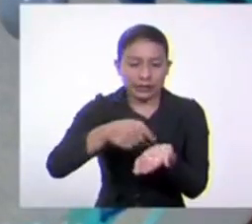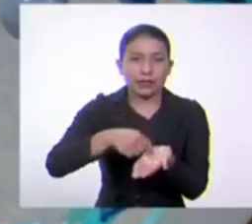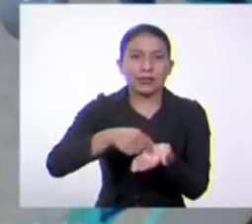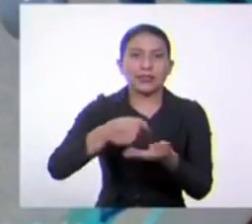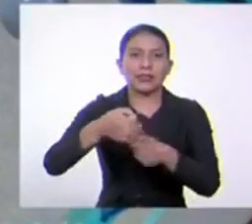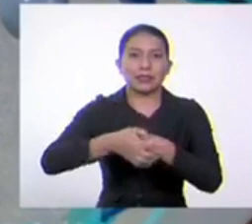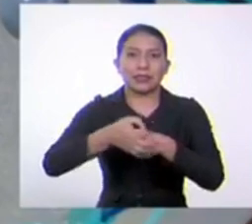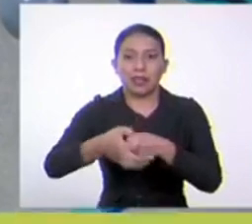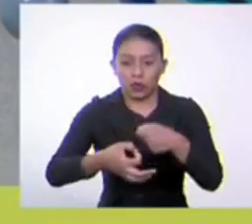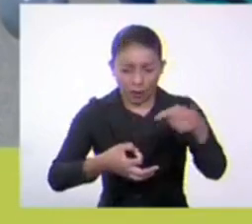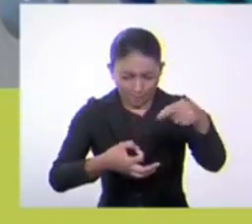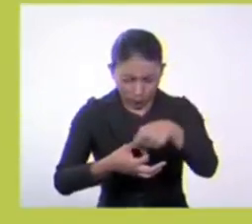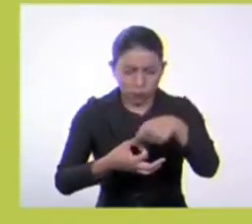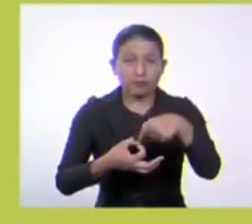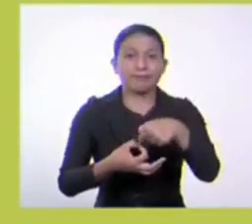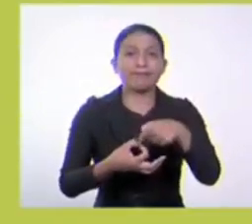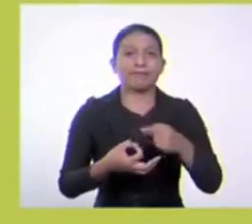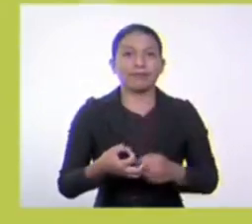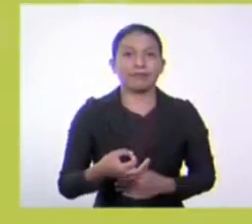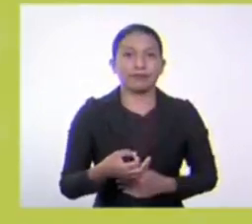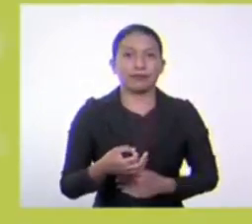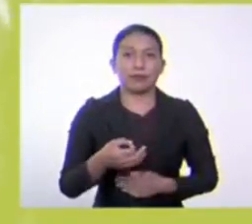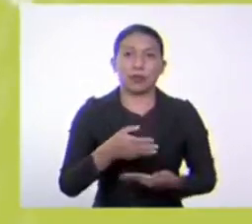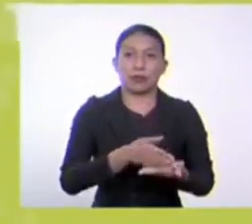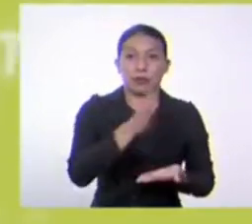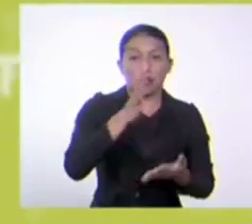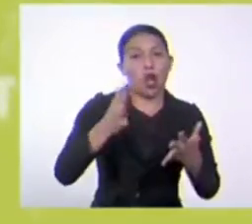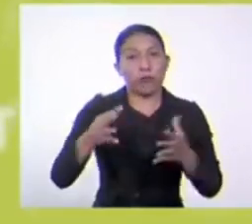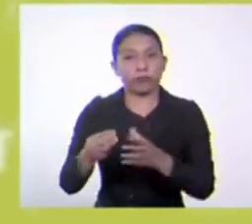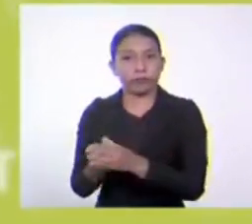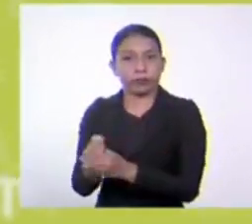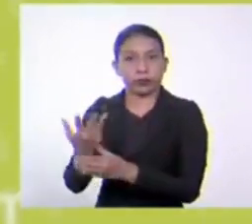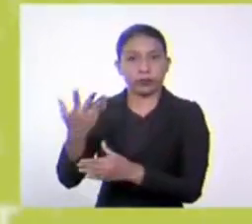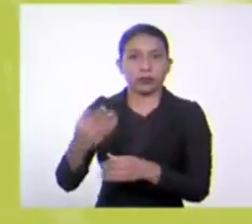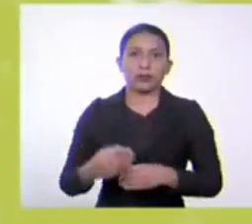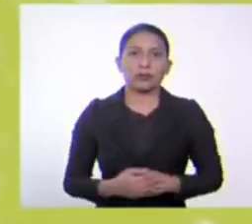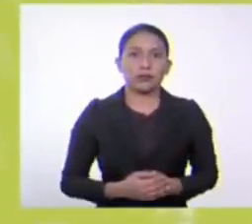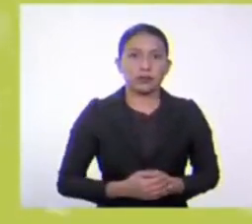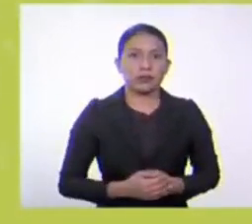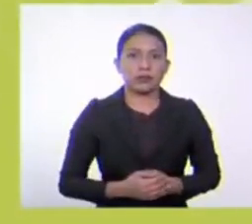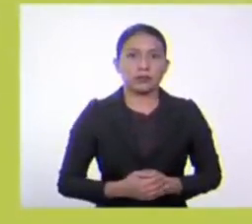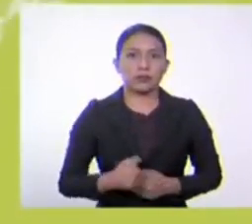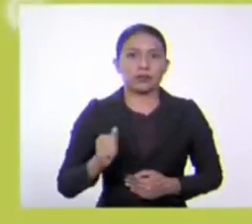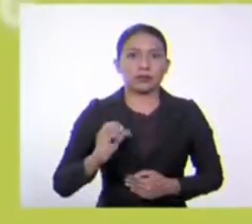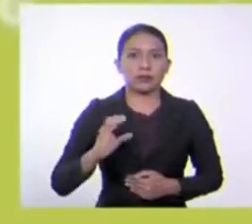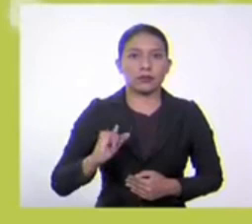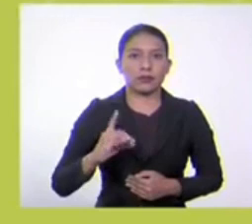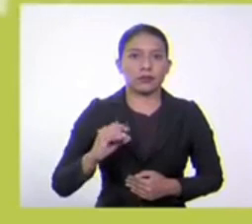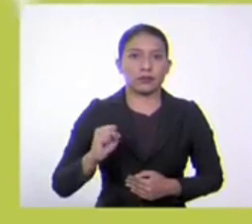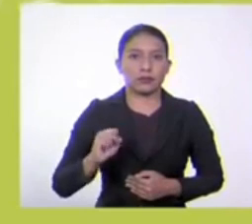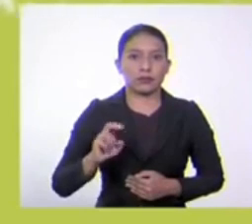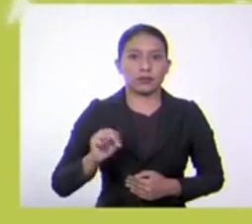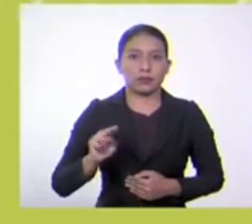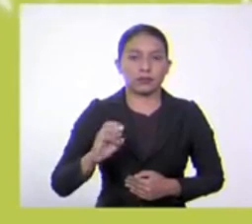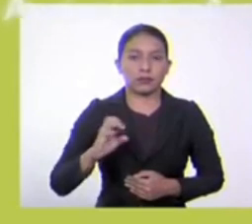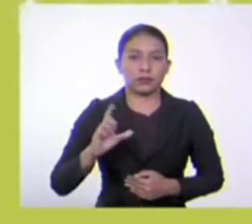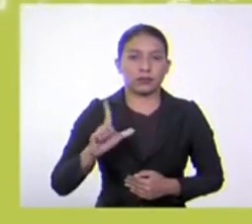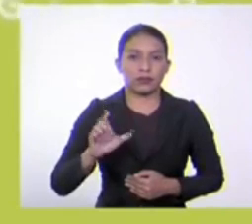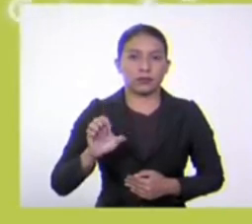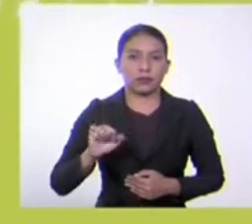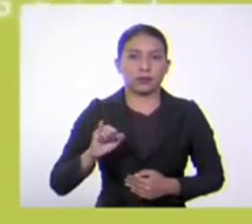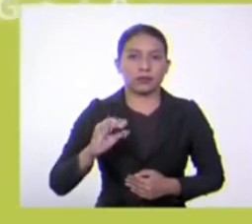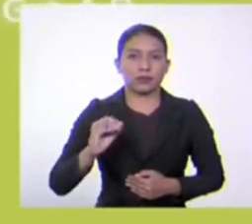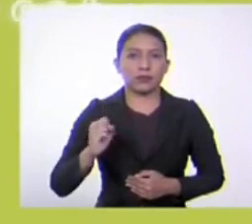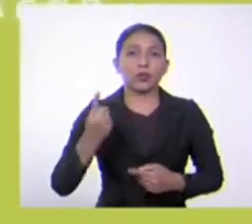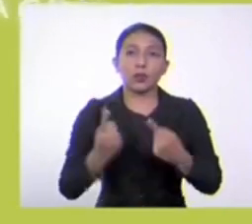células eucariotas, tanto animal como vegetal. Los ácidos nucleicos sabemos que la función principal